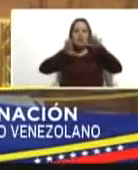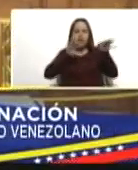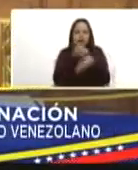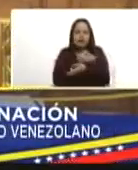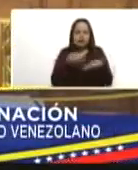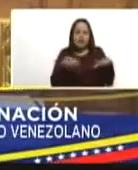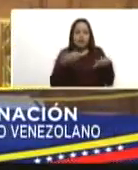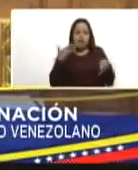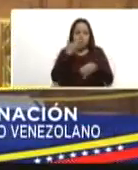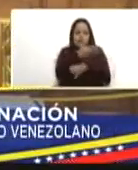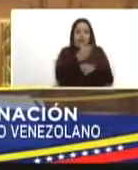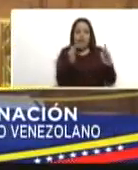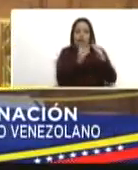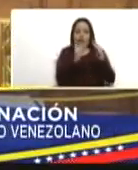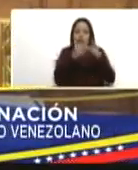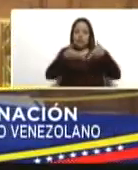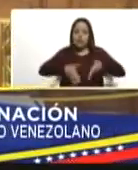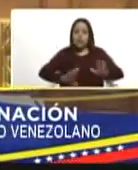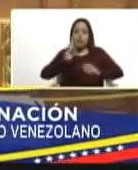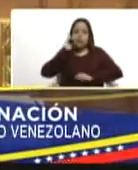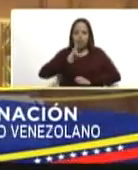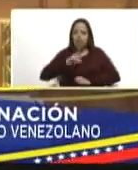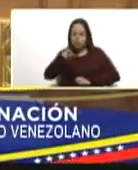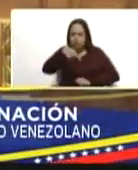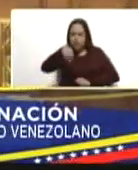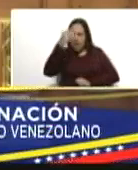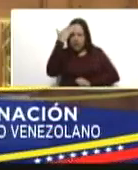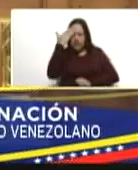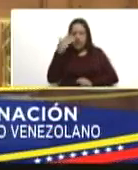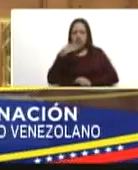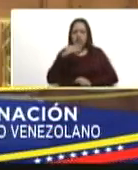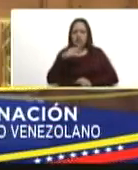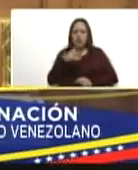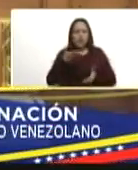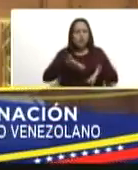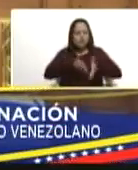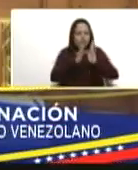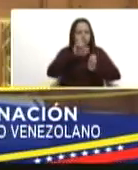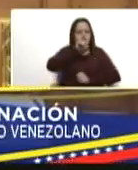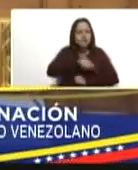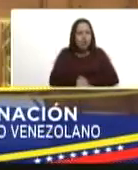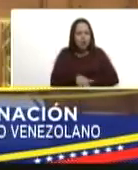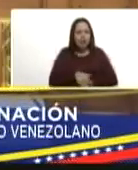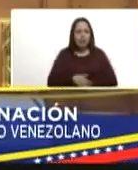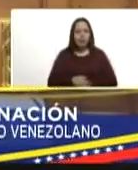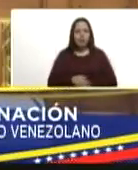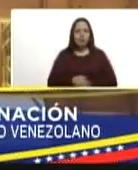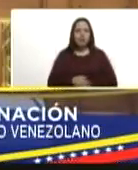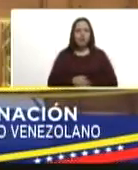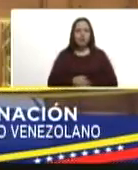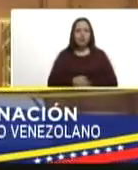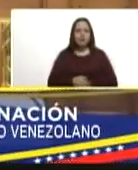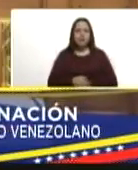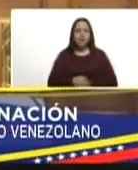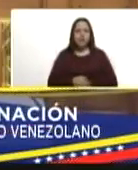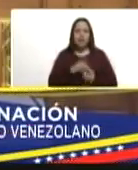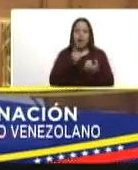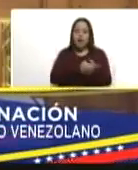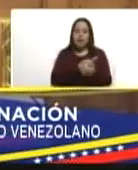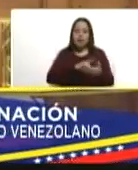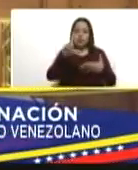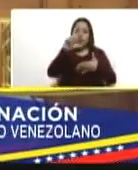llevan a la casa natal de Bolívar ustedes Saben una ruta histórica queridos hermanos latinoamericanos